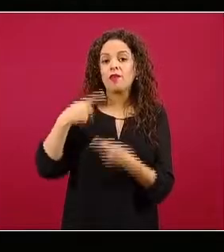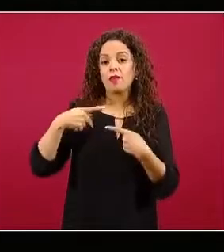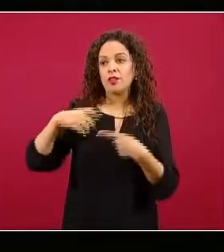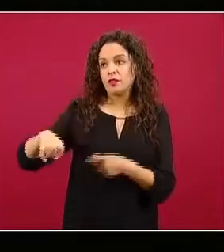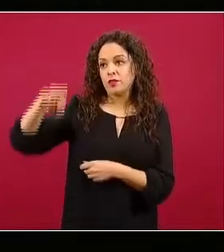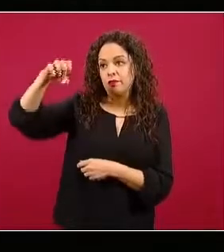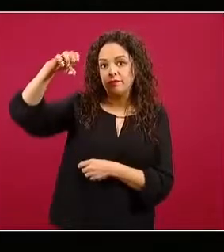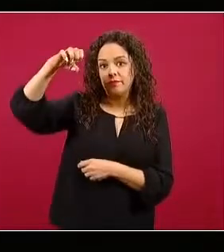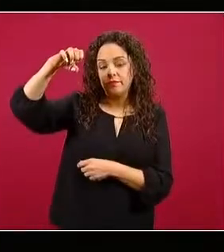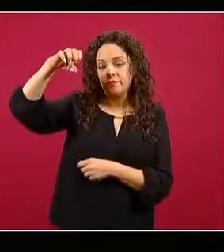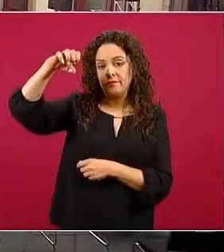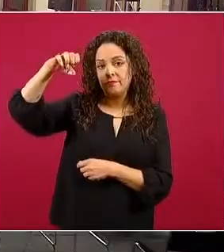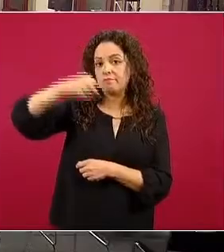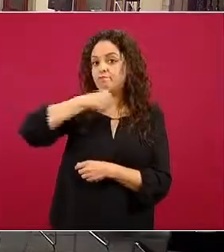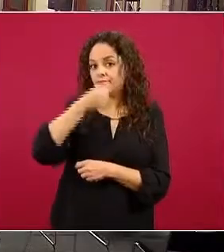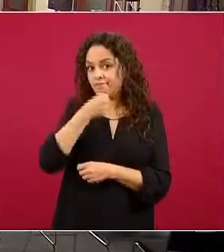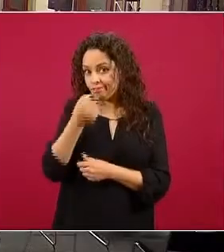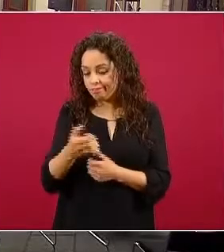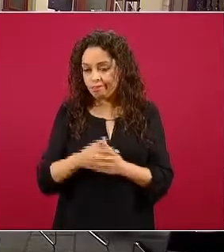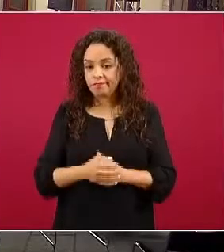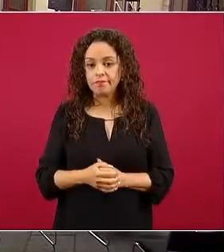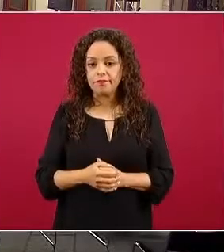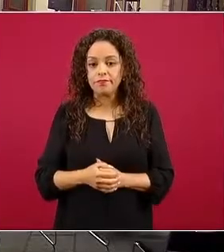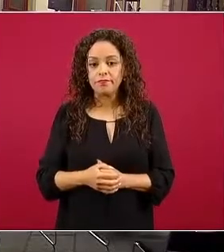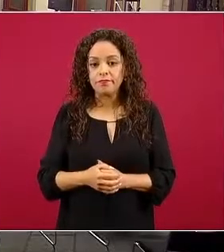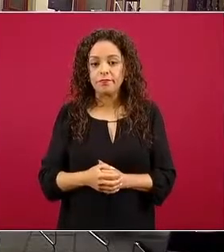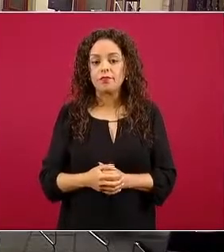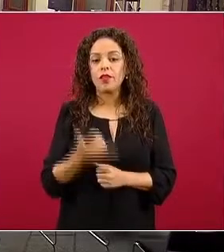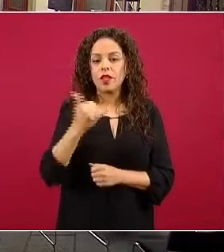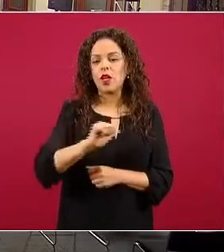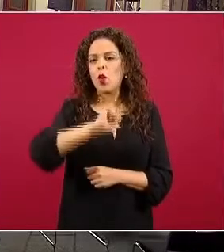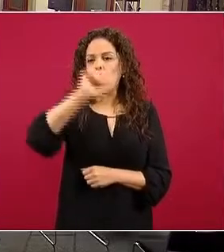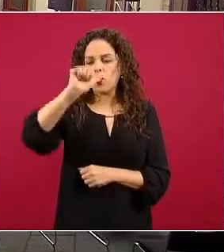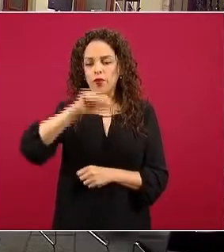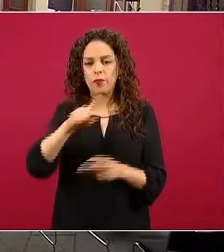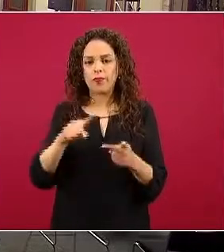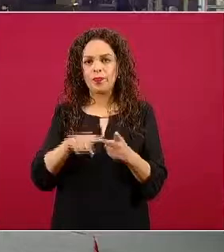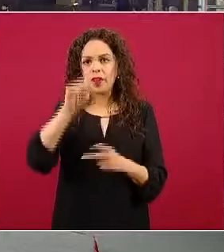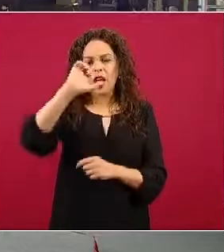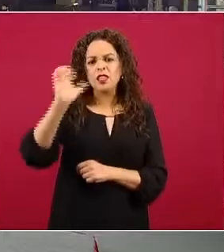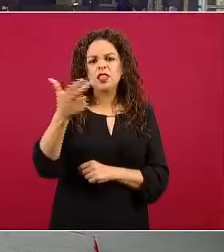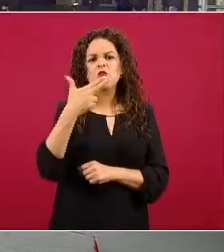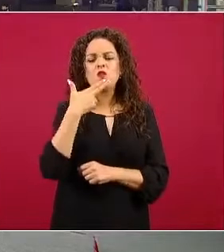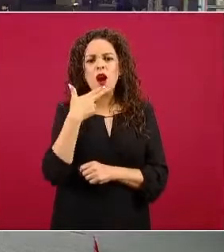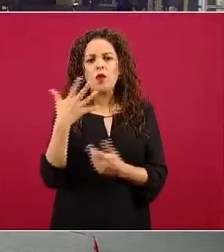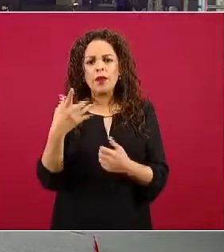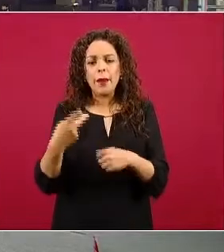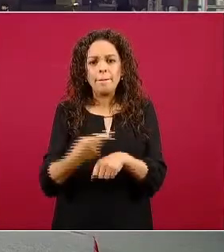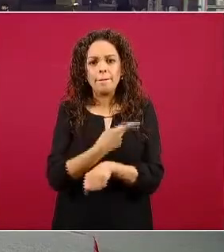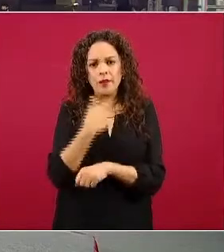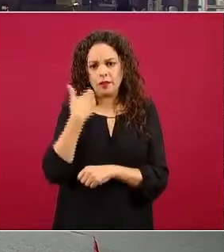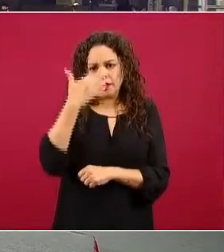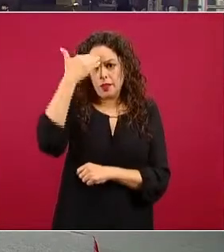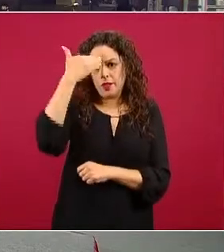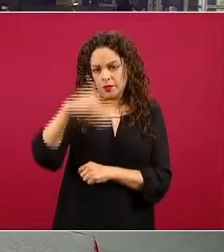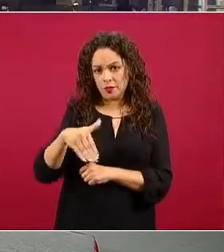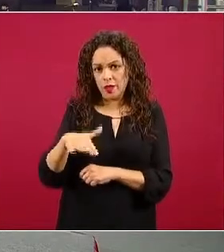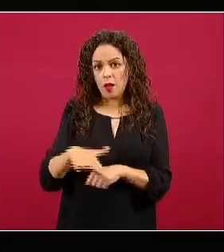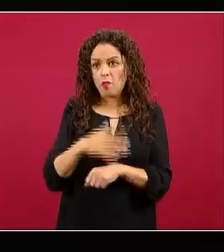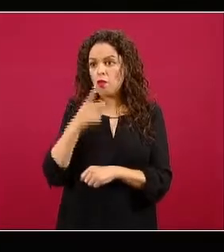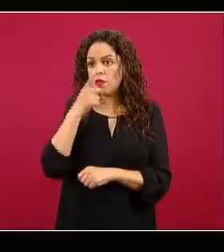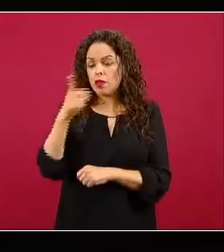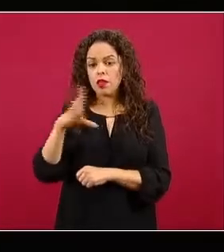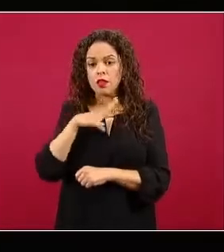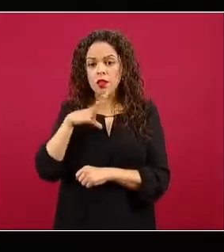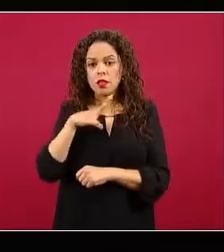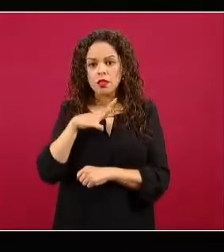nos podría dar datos específicos de lo que está sucediendo ahí. Se lo comento porque hay gente que conozco que me dicen que están en